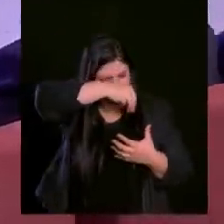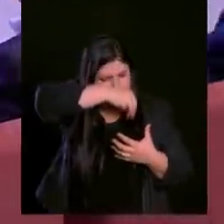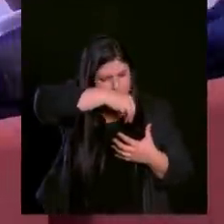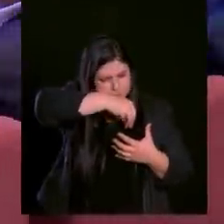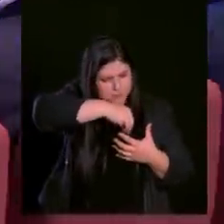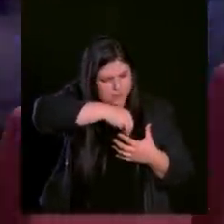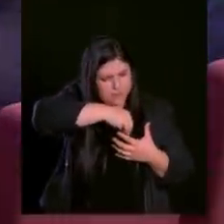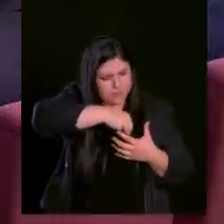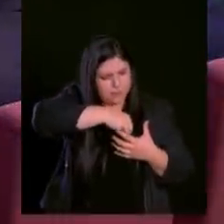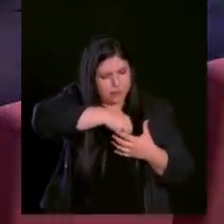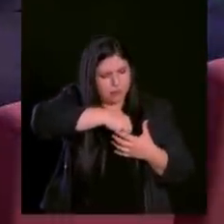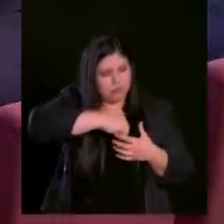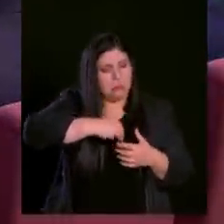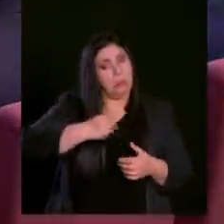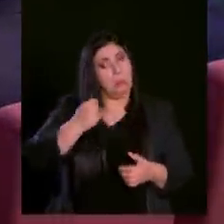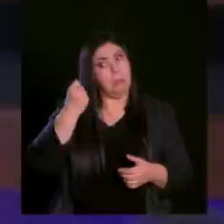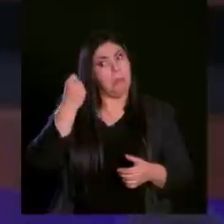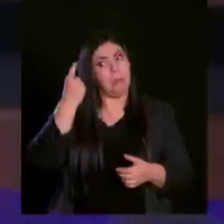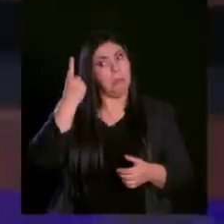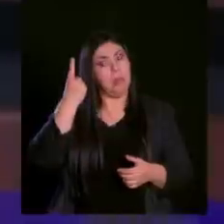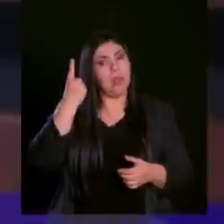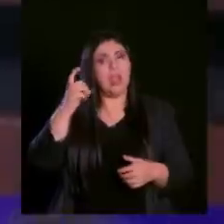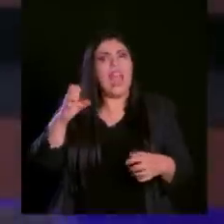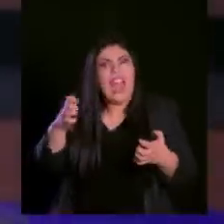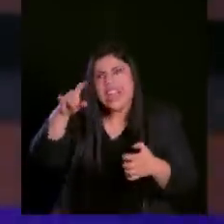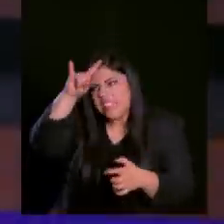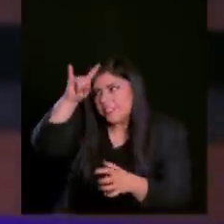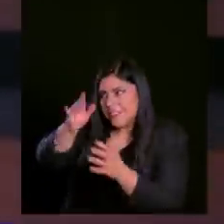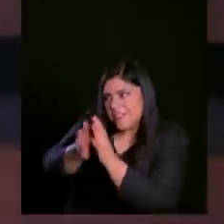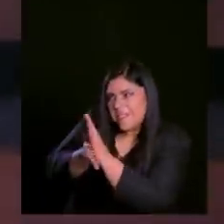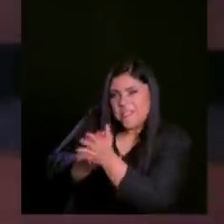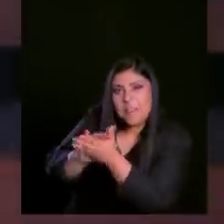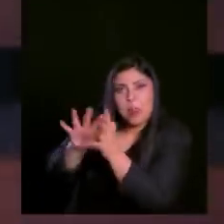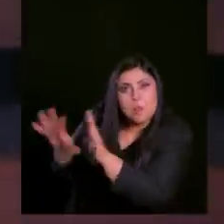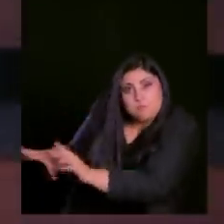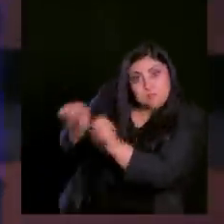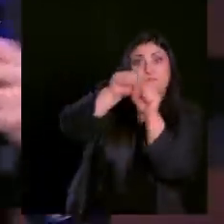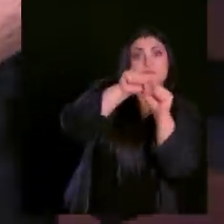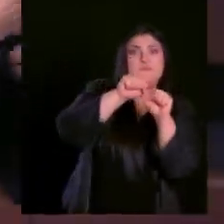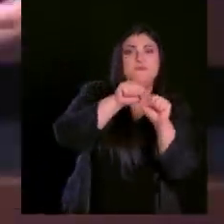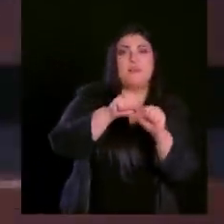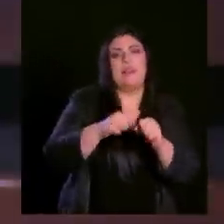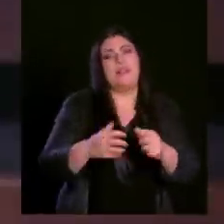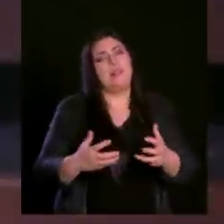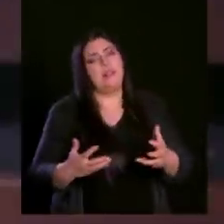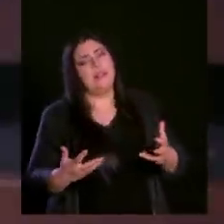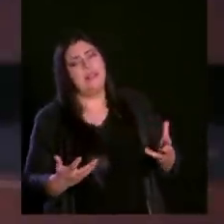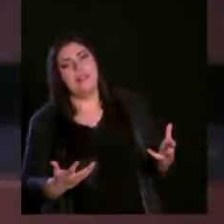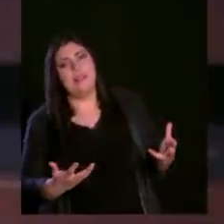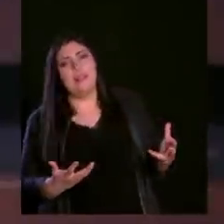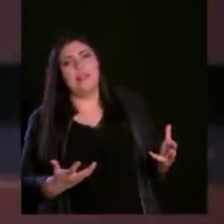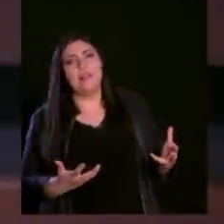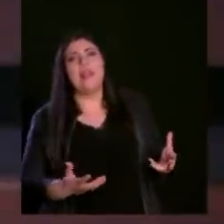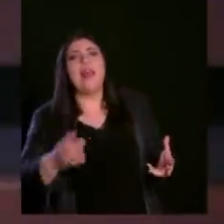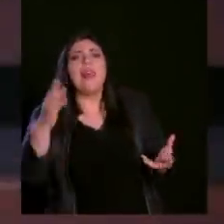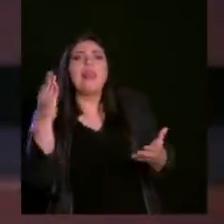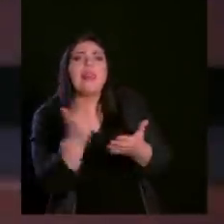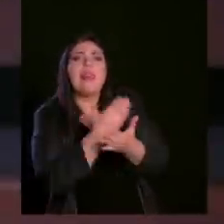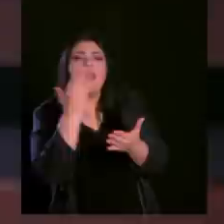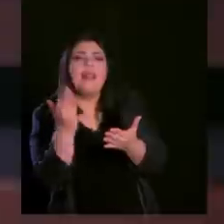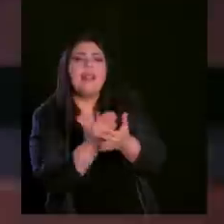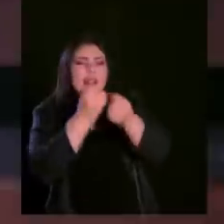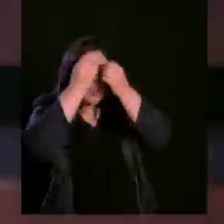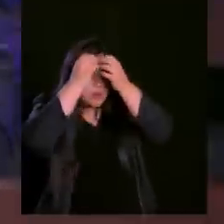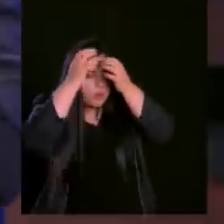A qué se va a anclar en la vida qué lo va a sostener a qué va a acudir cuando él necesite algo